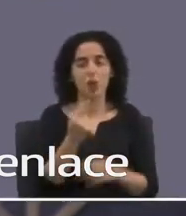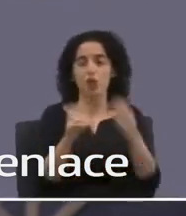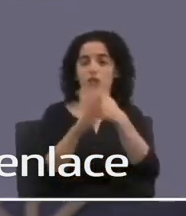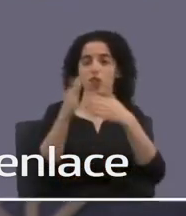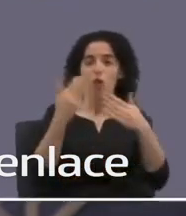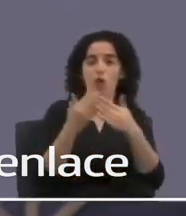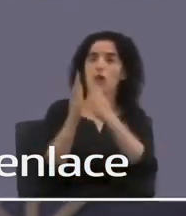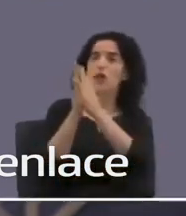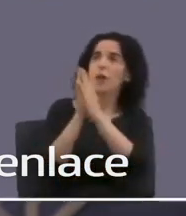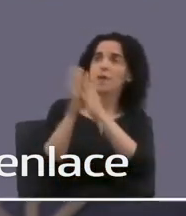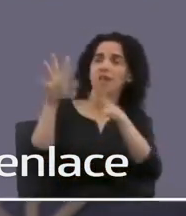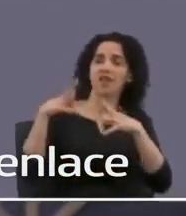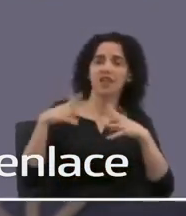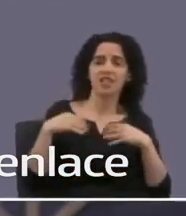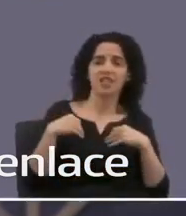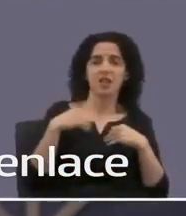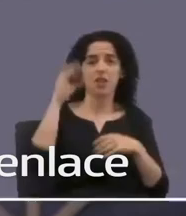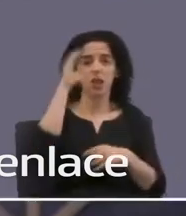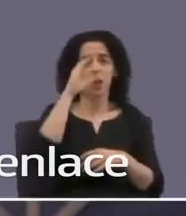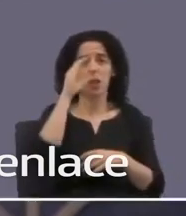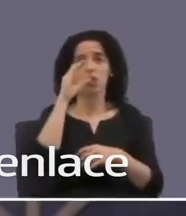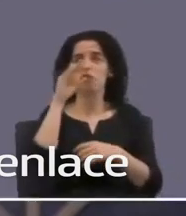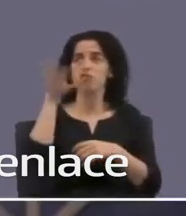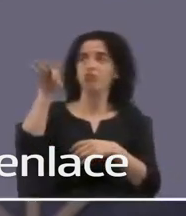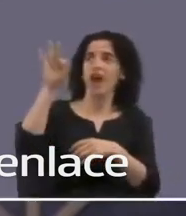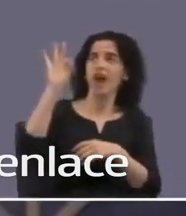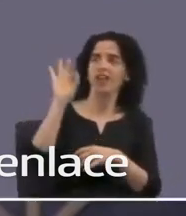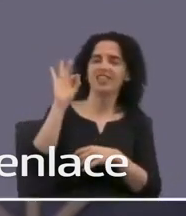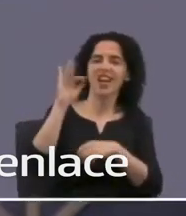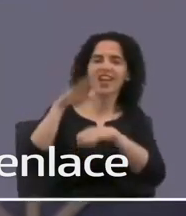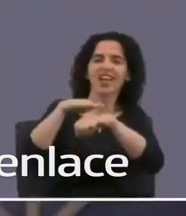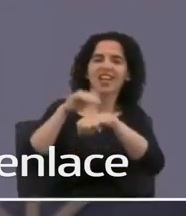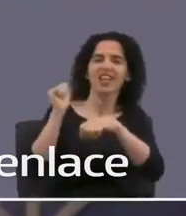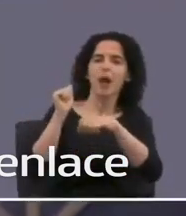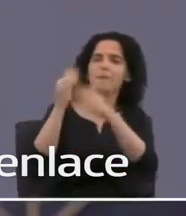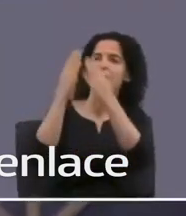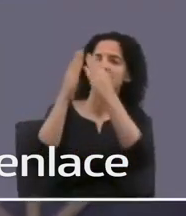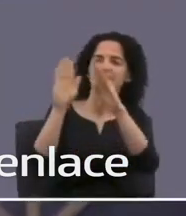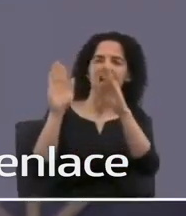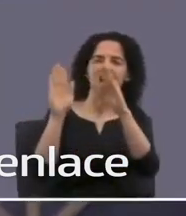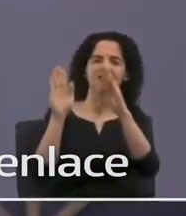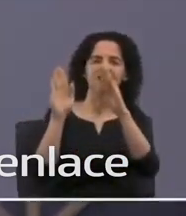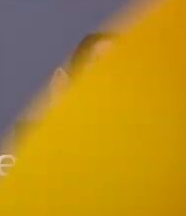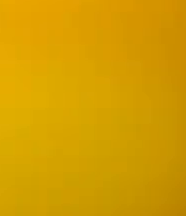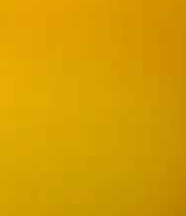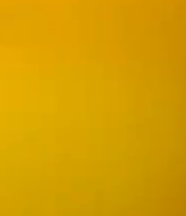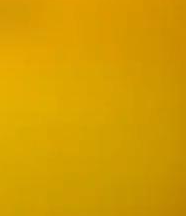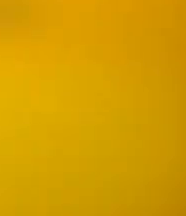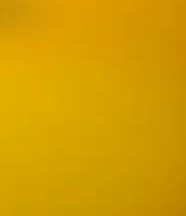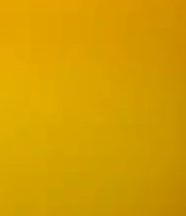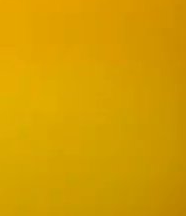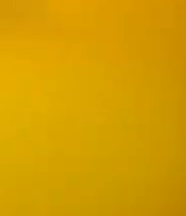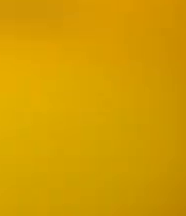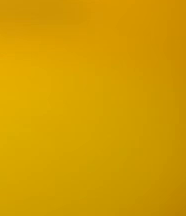Él lo dijo. Todo el que pide recibe, el que busca halla, el que llama se le abrirá.